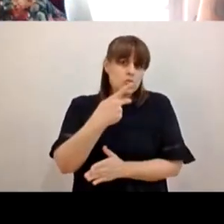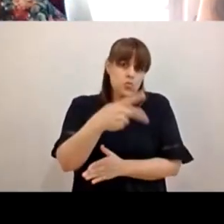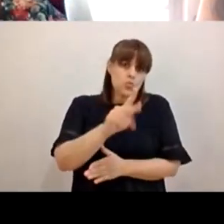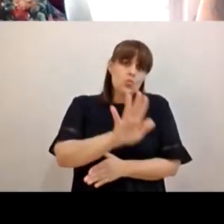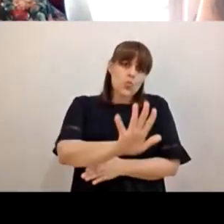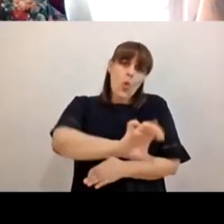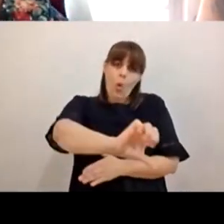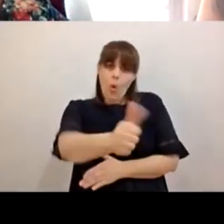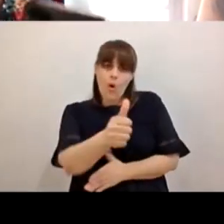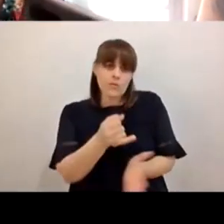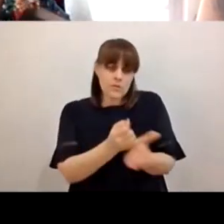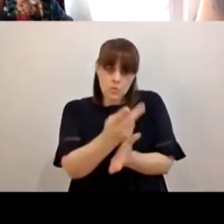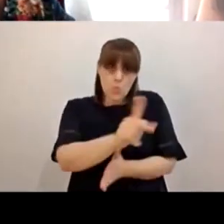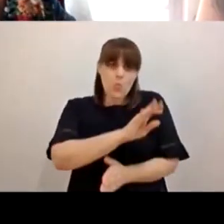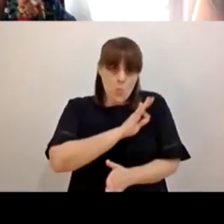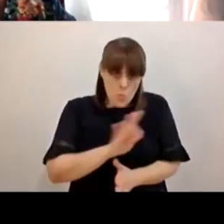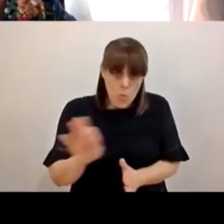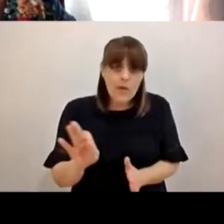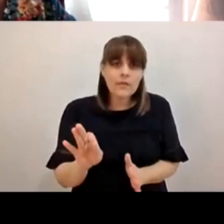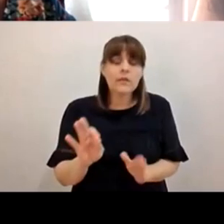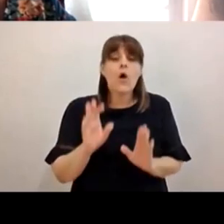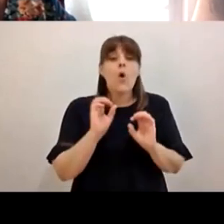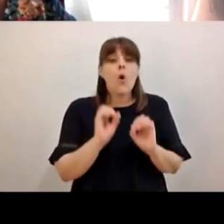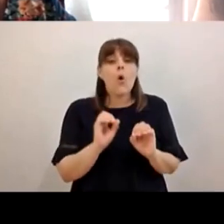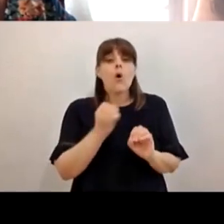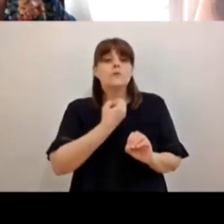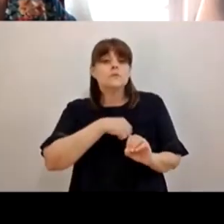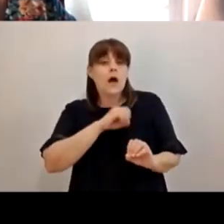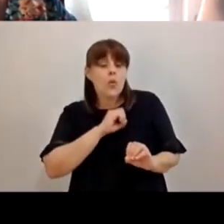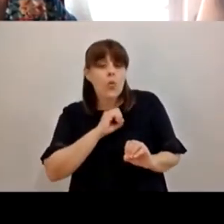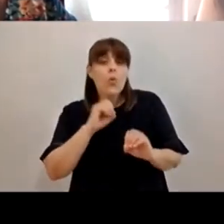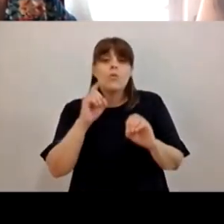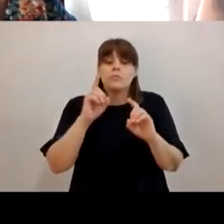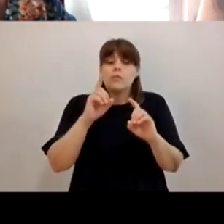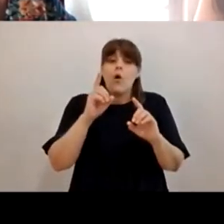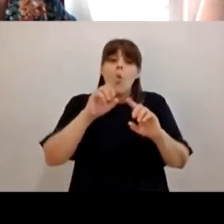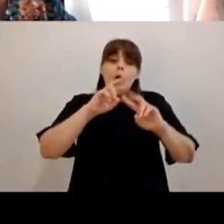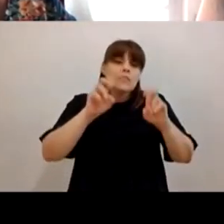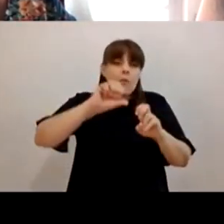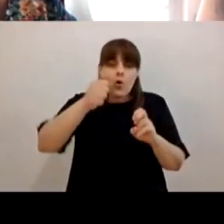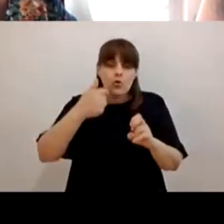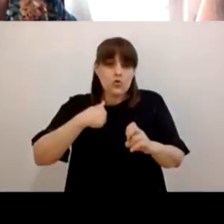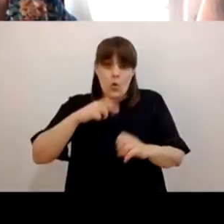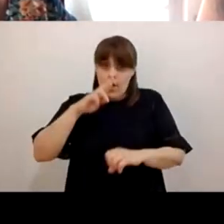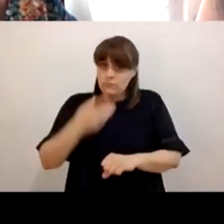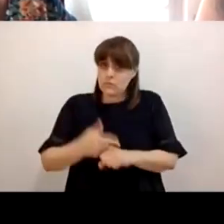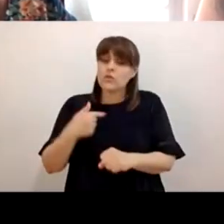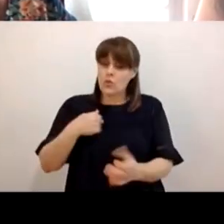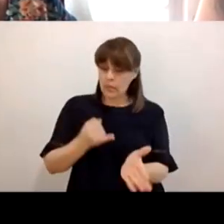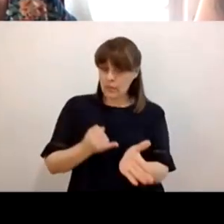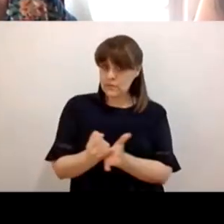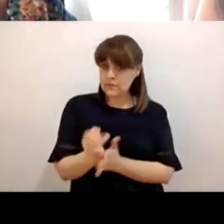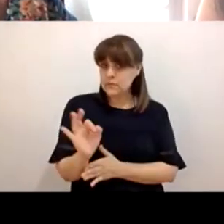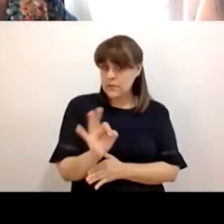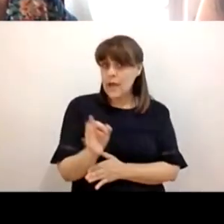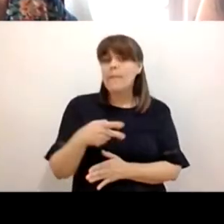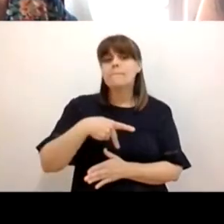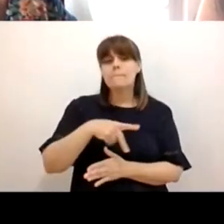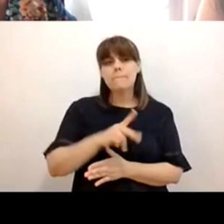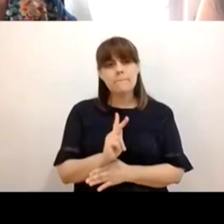puedes tomar y hay otras sobre tu salud o sobre cosas que son mi responsabilidad que las tengo que tomar yo pero